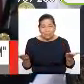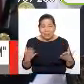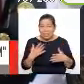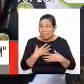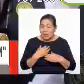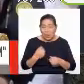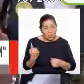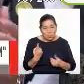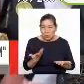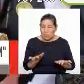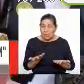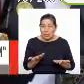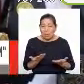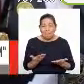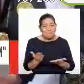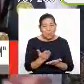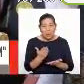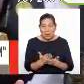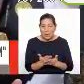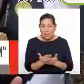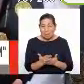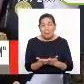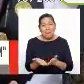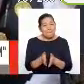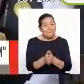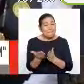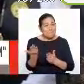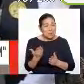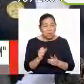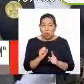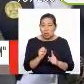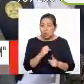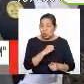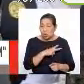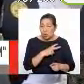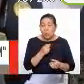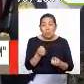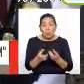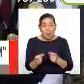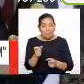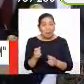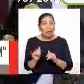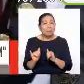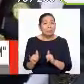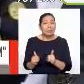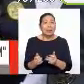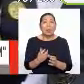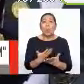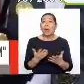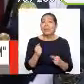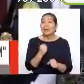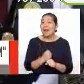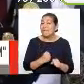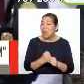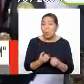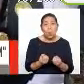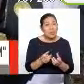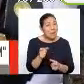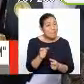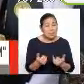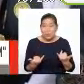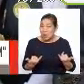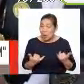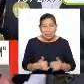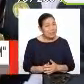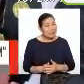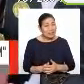salud, no es solamente un problema netamente de reclamos sociales, sino mucha gente se quedaron sin trabajo. Mucha gente hoy en